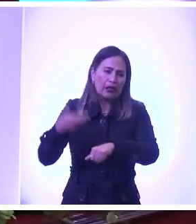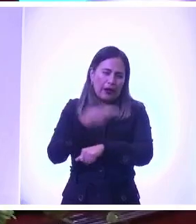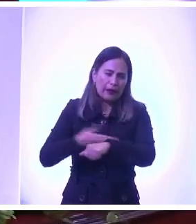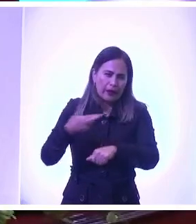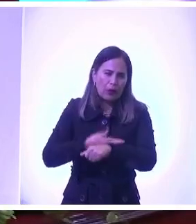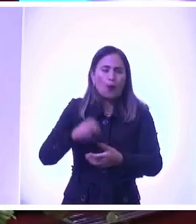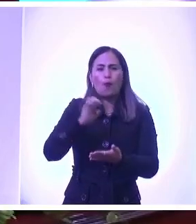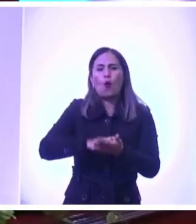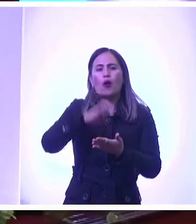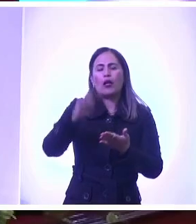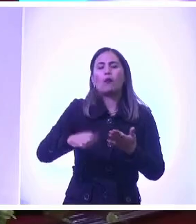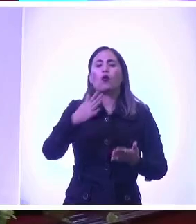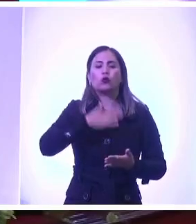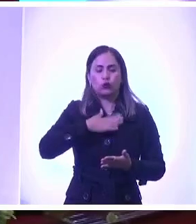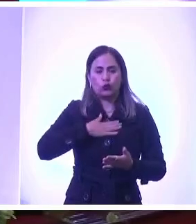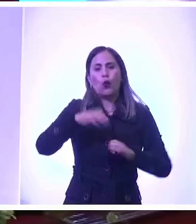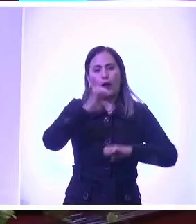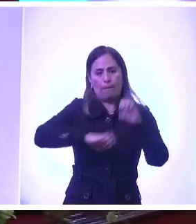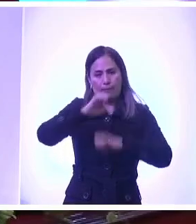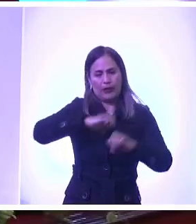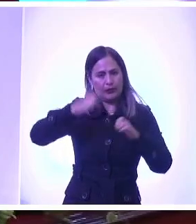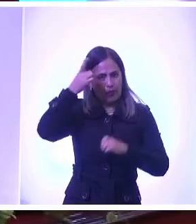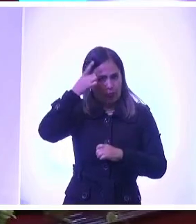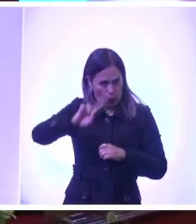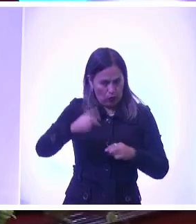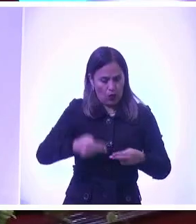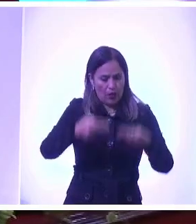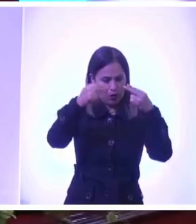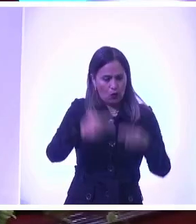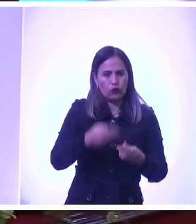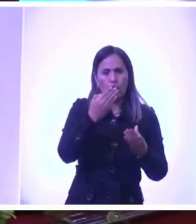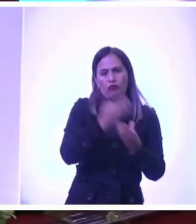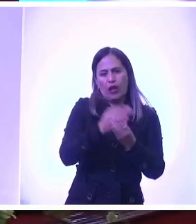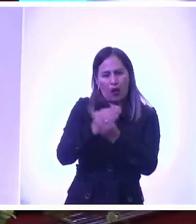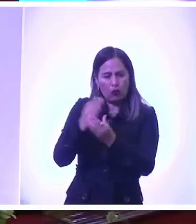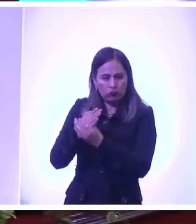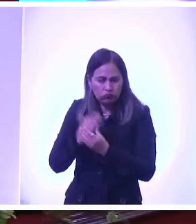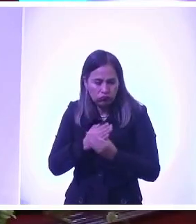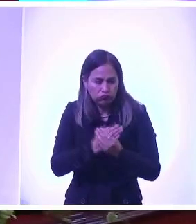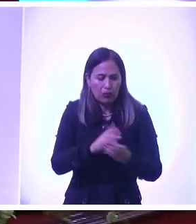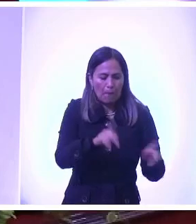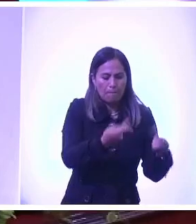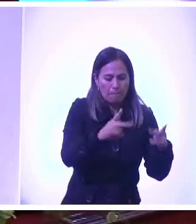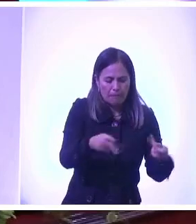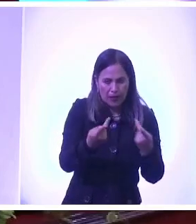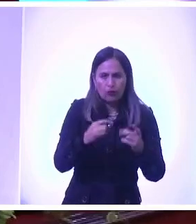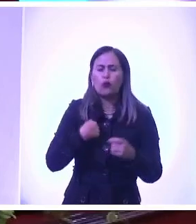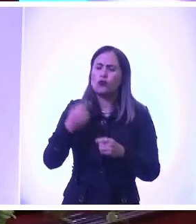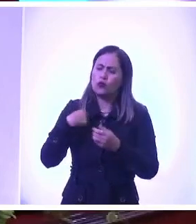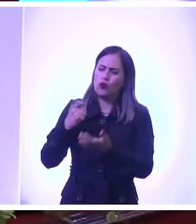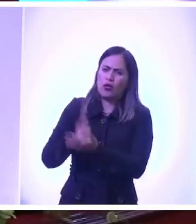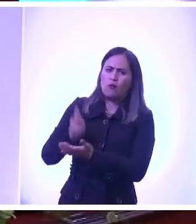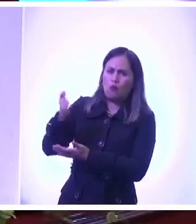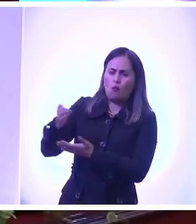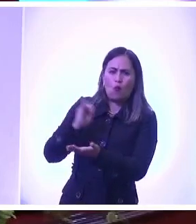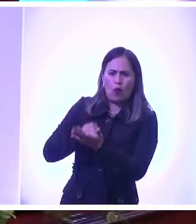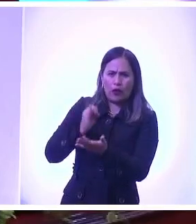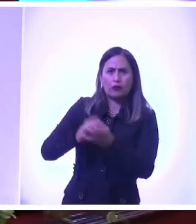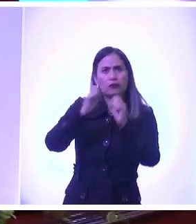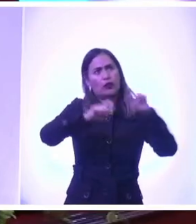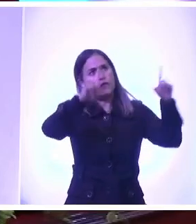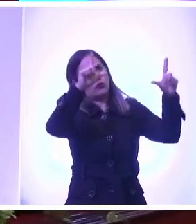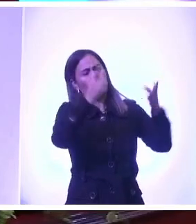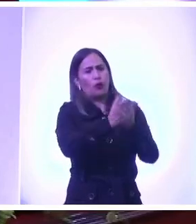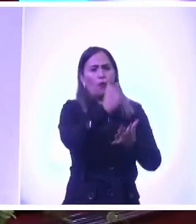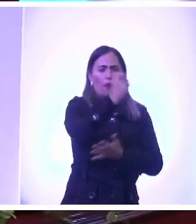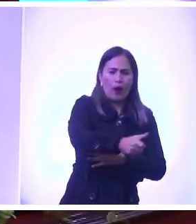una empresa no un puesto de tacos no y lo tengo y pago impuestos y pago por el anuncio que tengo y le pago a mi gente y los tengo en